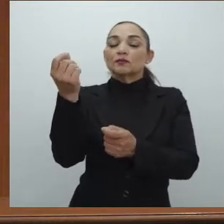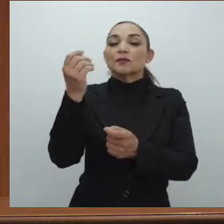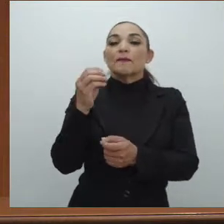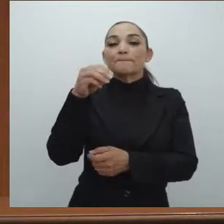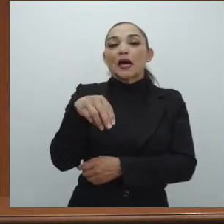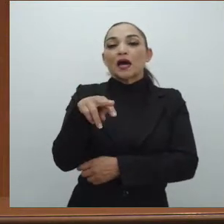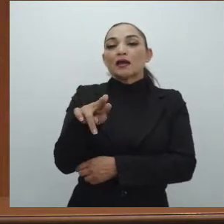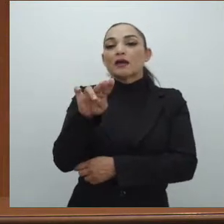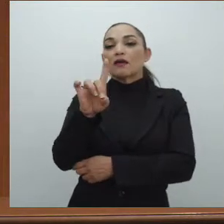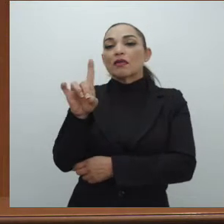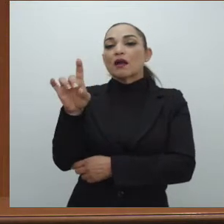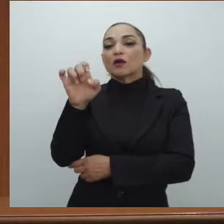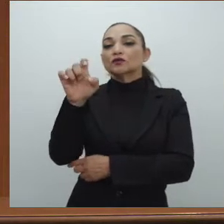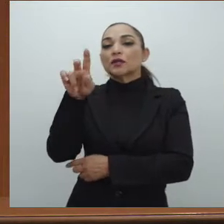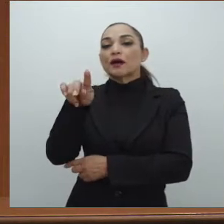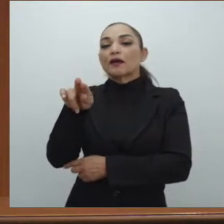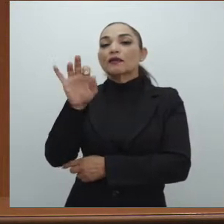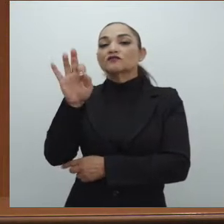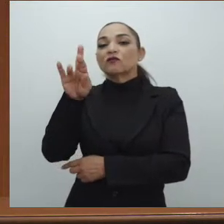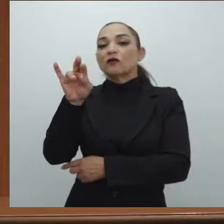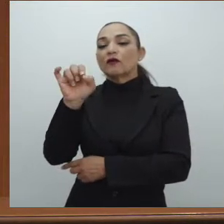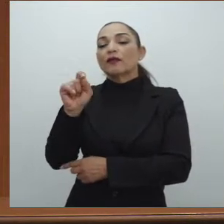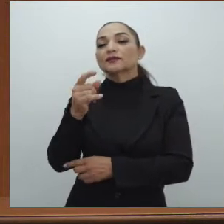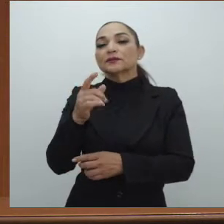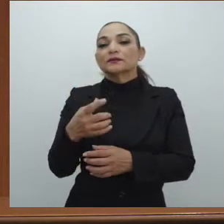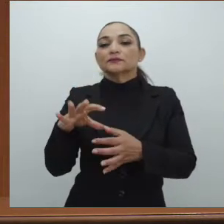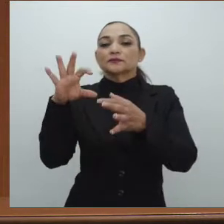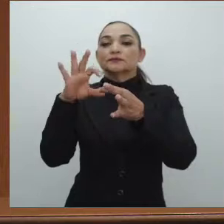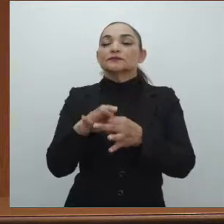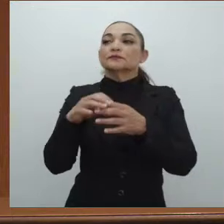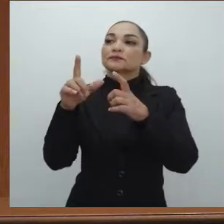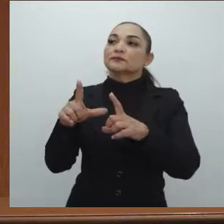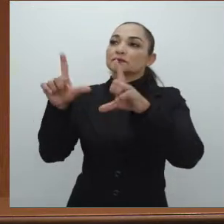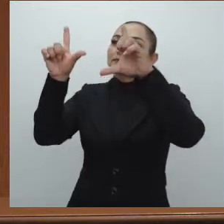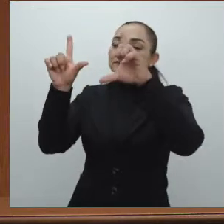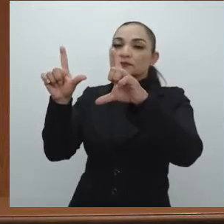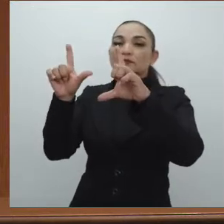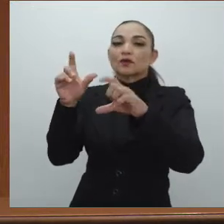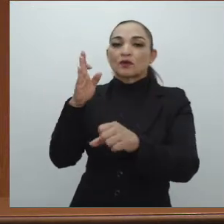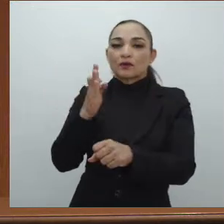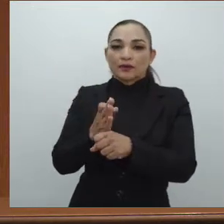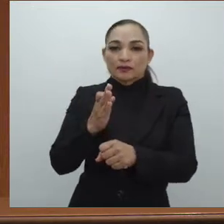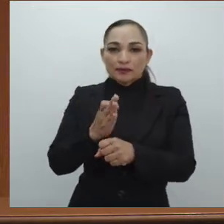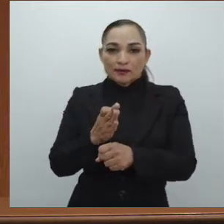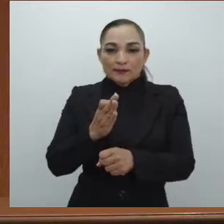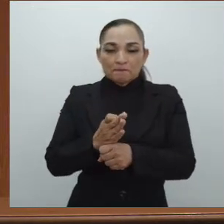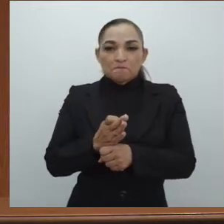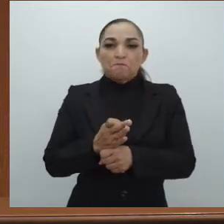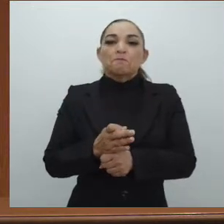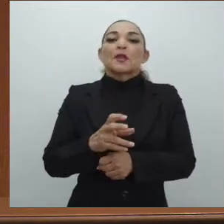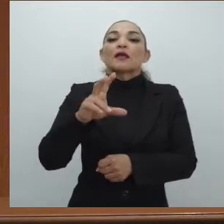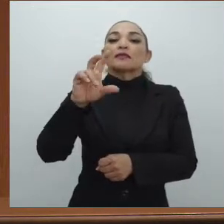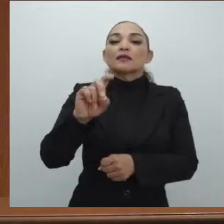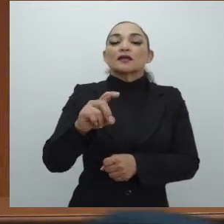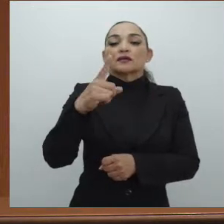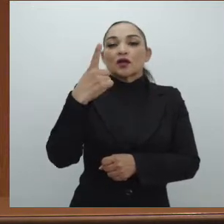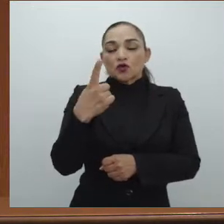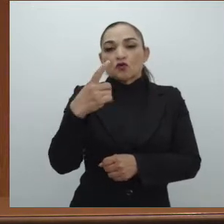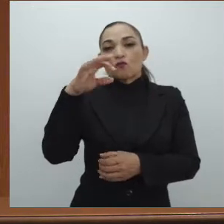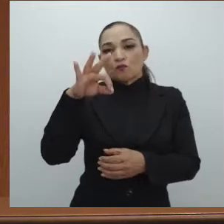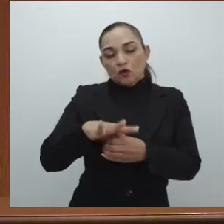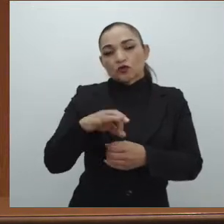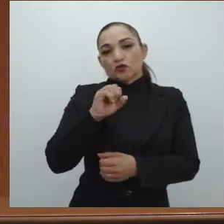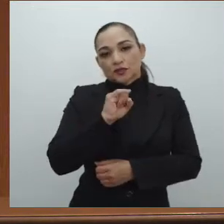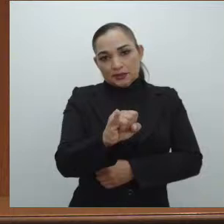Ángeles Flores Lizárraga, según el registro en el tablero electrónico al momento, es de 31 votos a